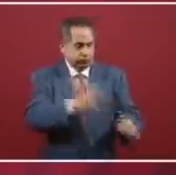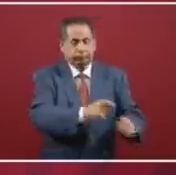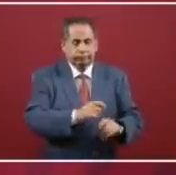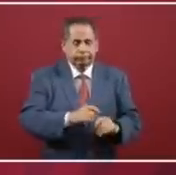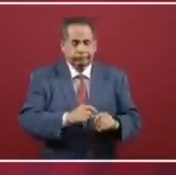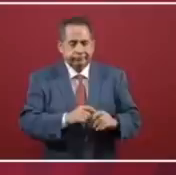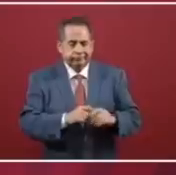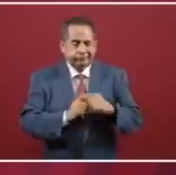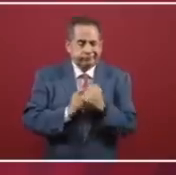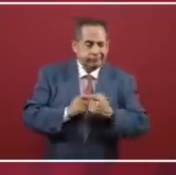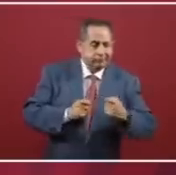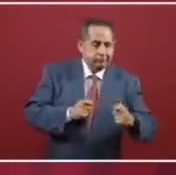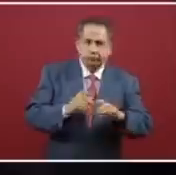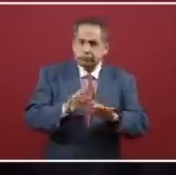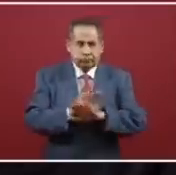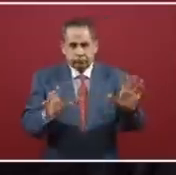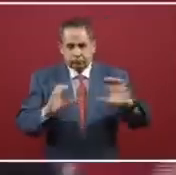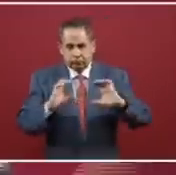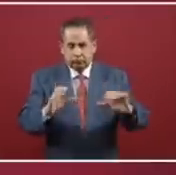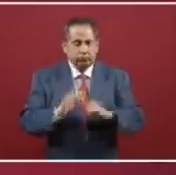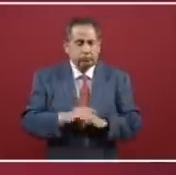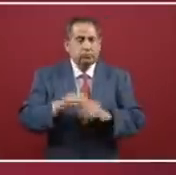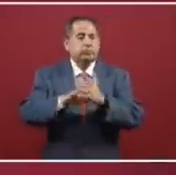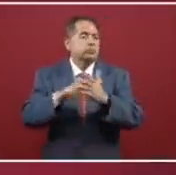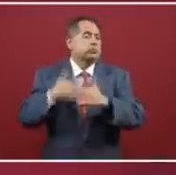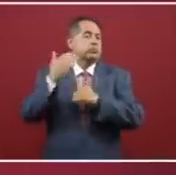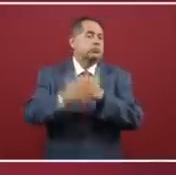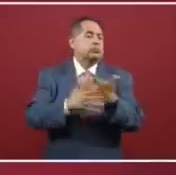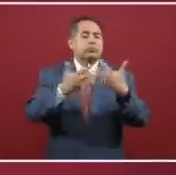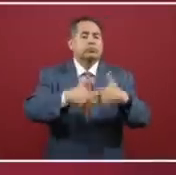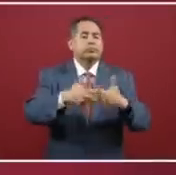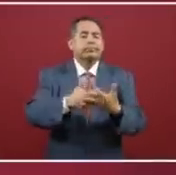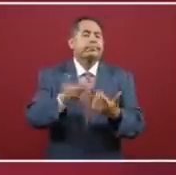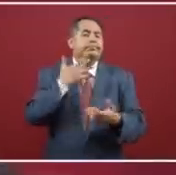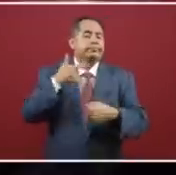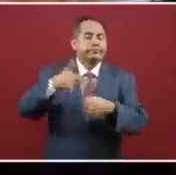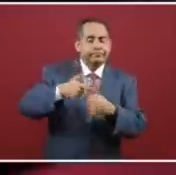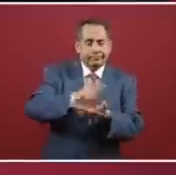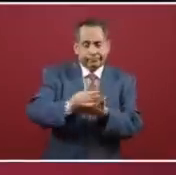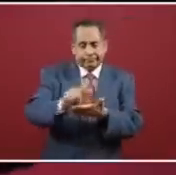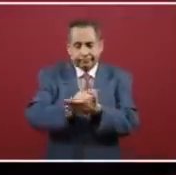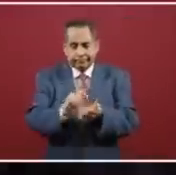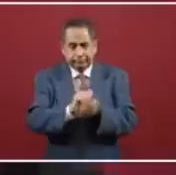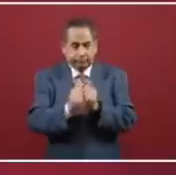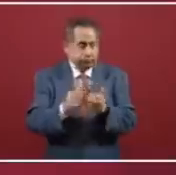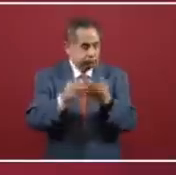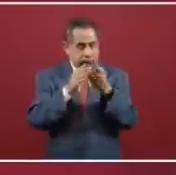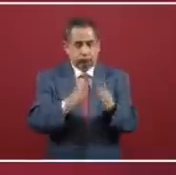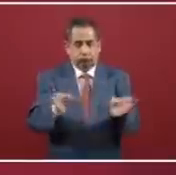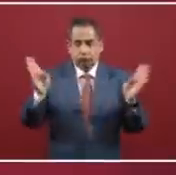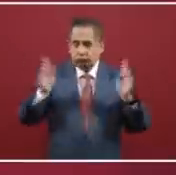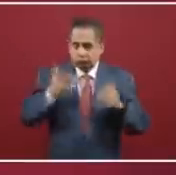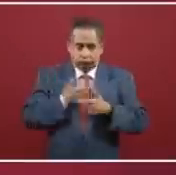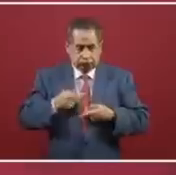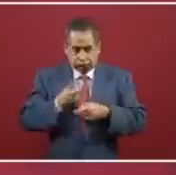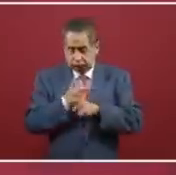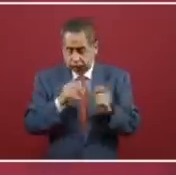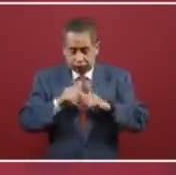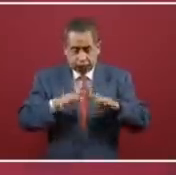si no vamos a construir una refinería que se va a abrir a todos